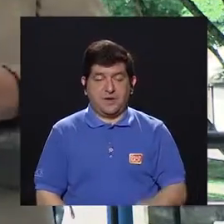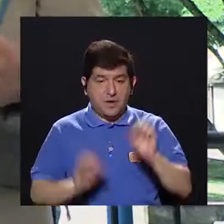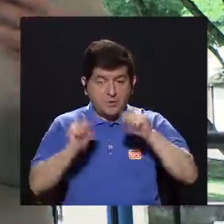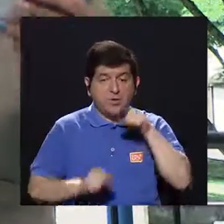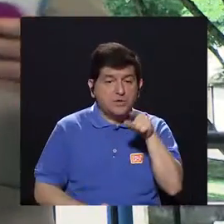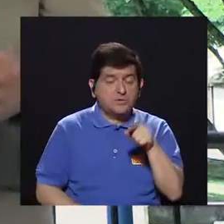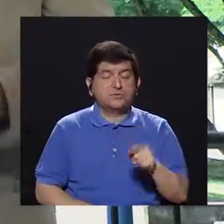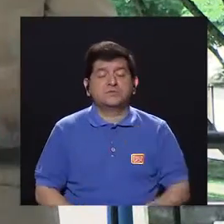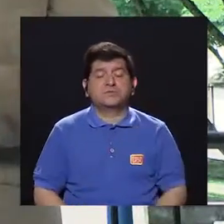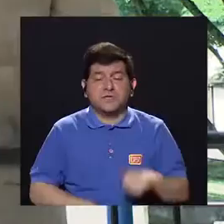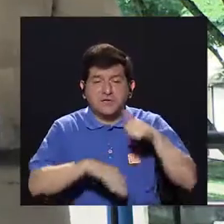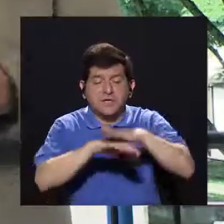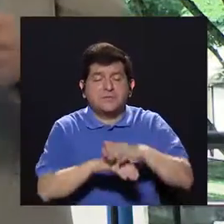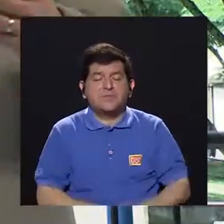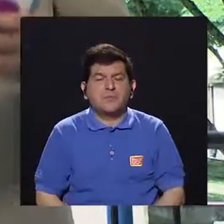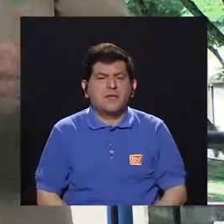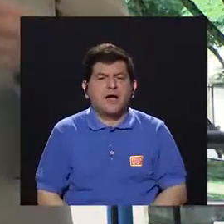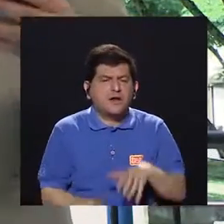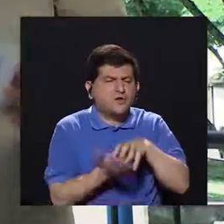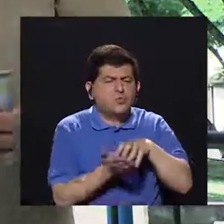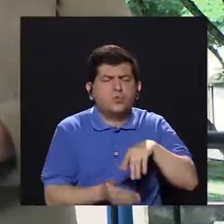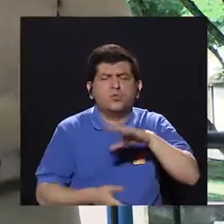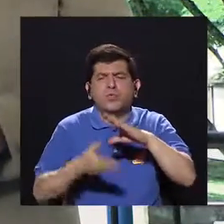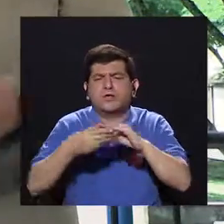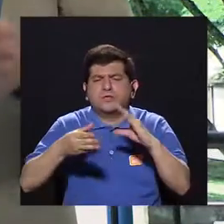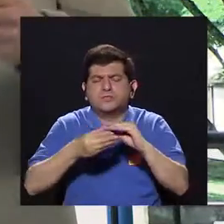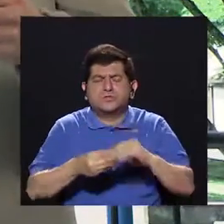2511-6959 para que nos haga llegar sus dudas, sus